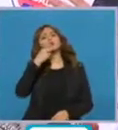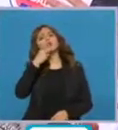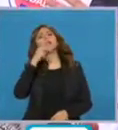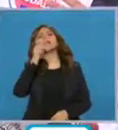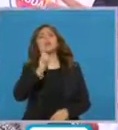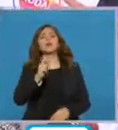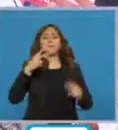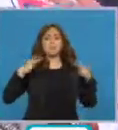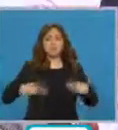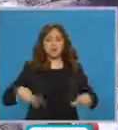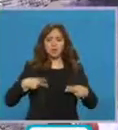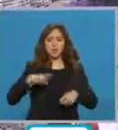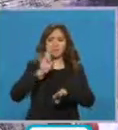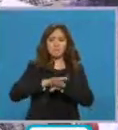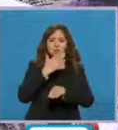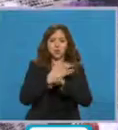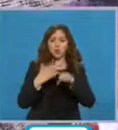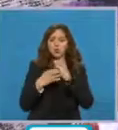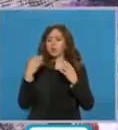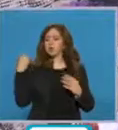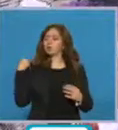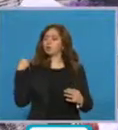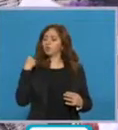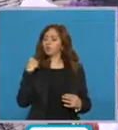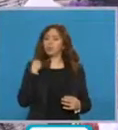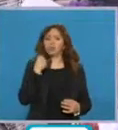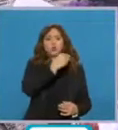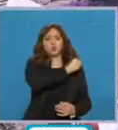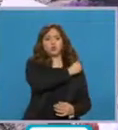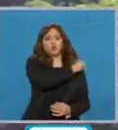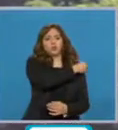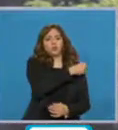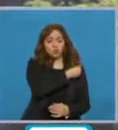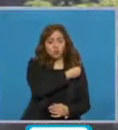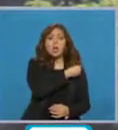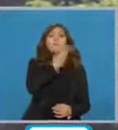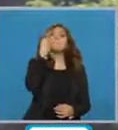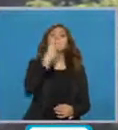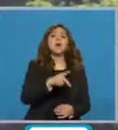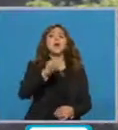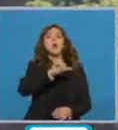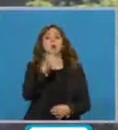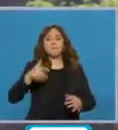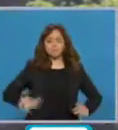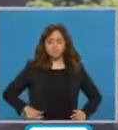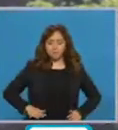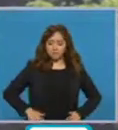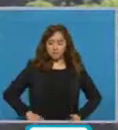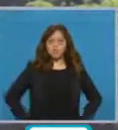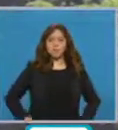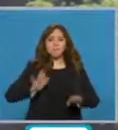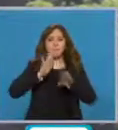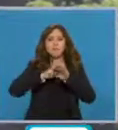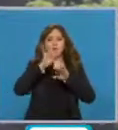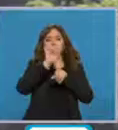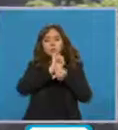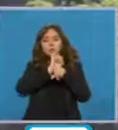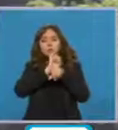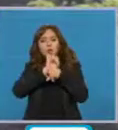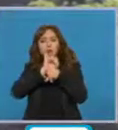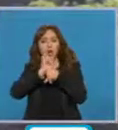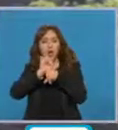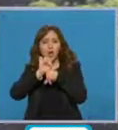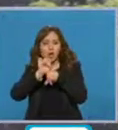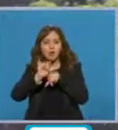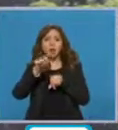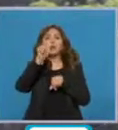la parte de arriba. La parte del vestido la puedes hacer un poquito más suave, la puedes hacer que